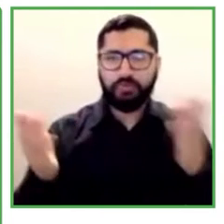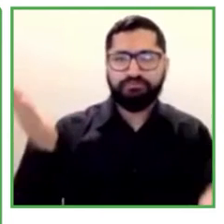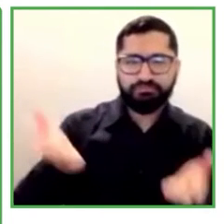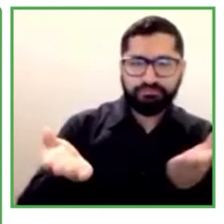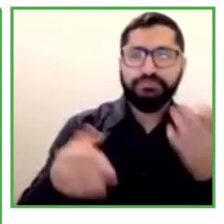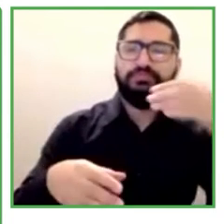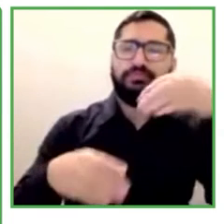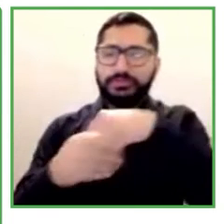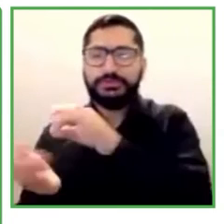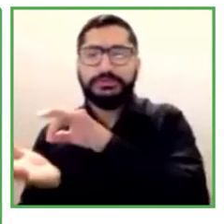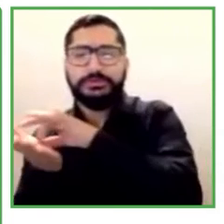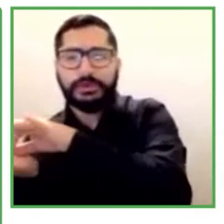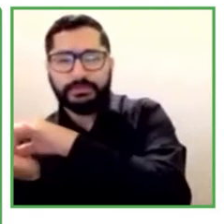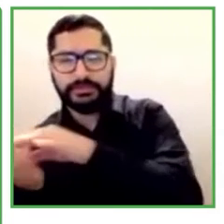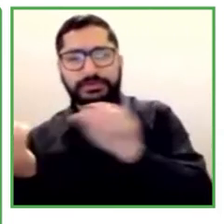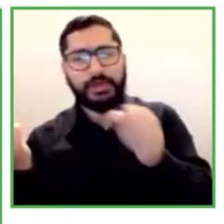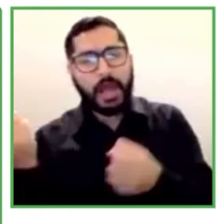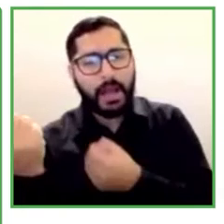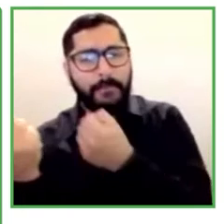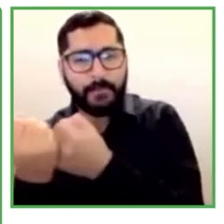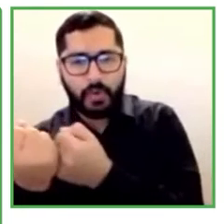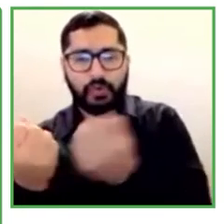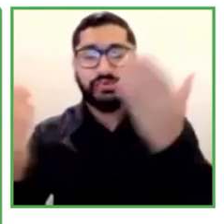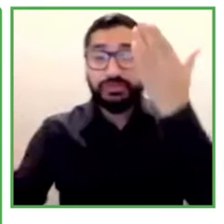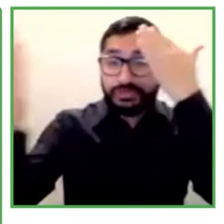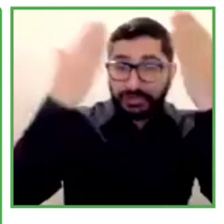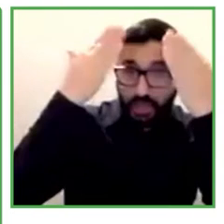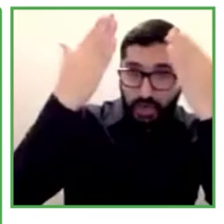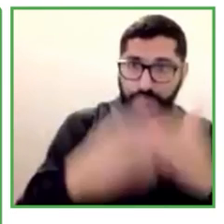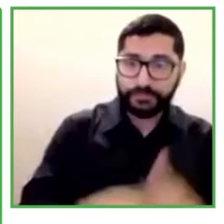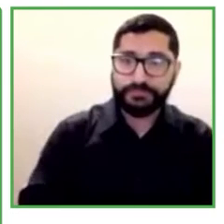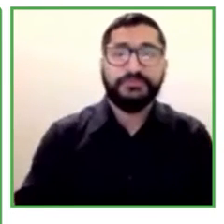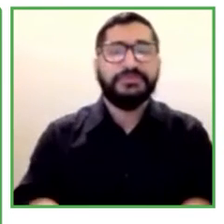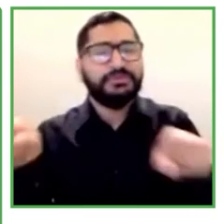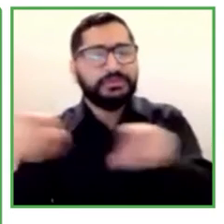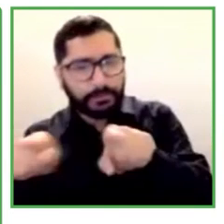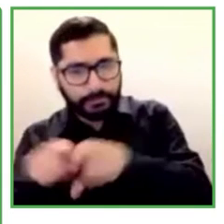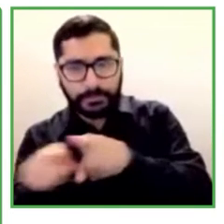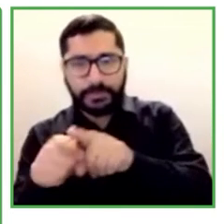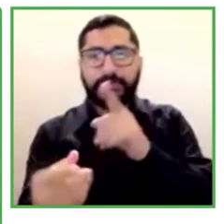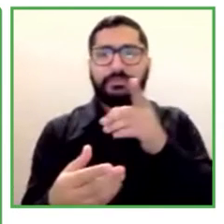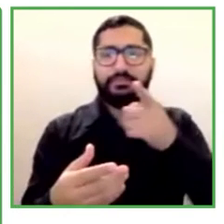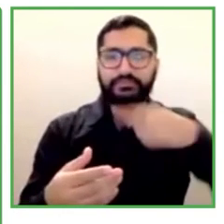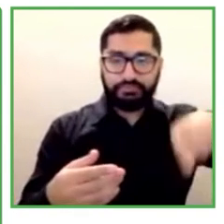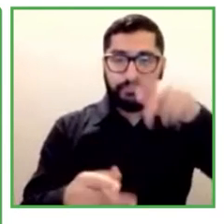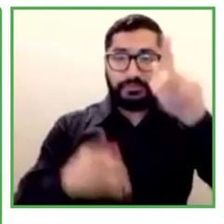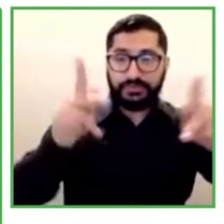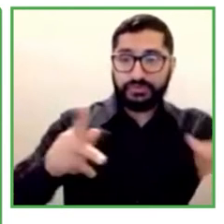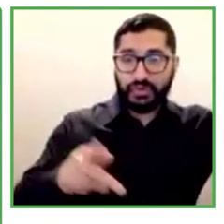apoyo psicológico, y especialmente también a las personas con discapacidad. La siguiente.